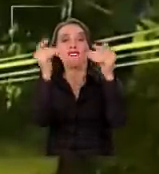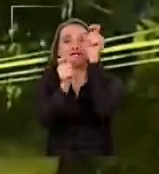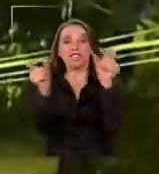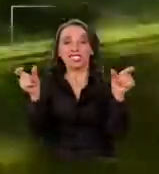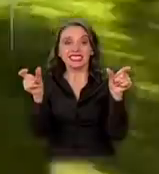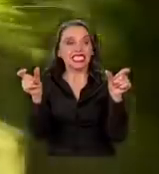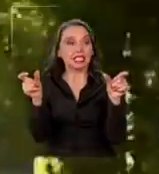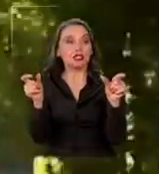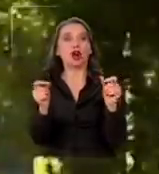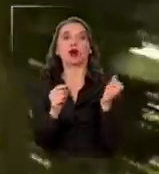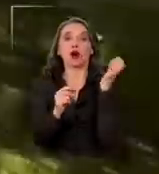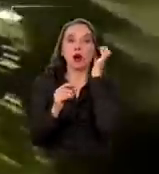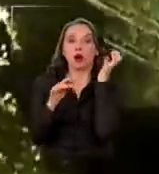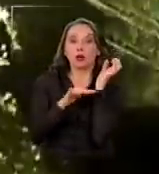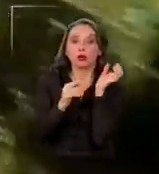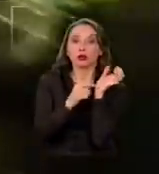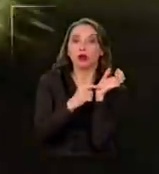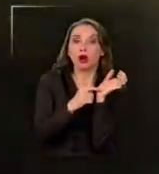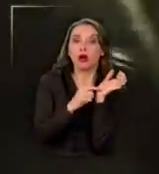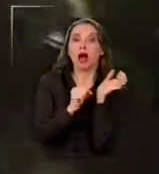SOSAFE.